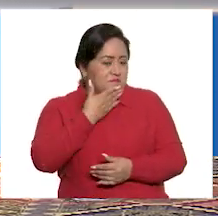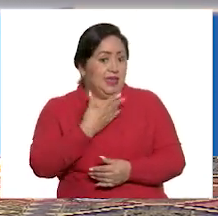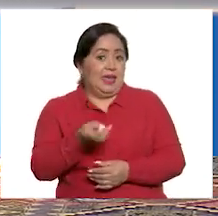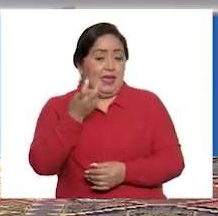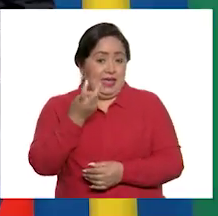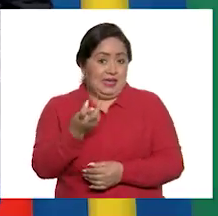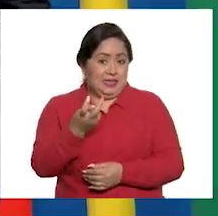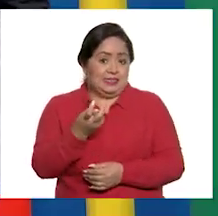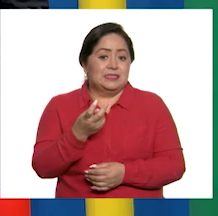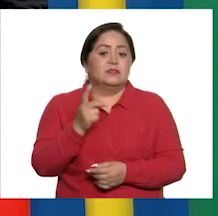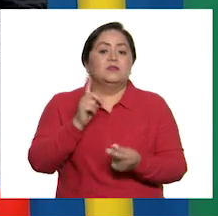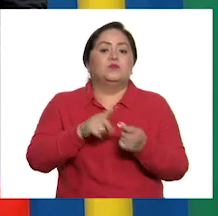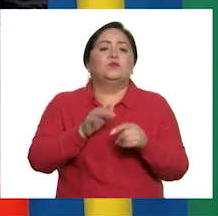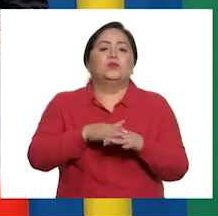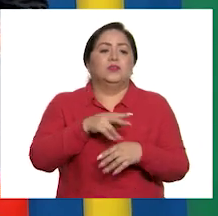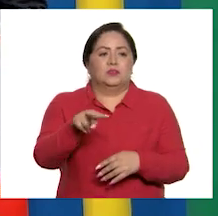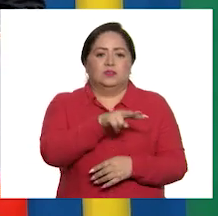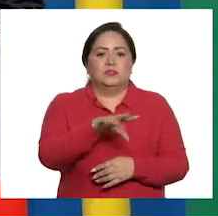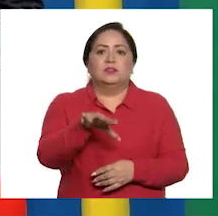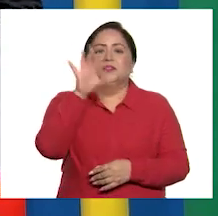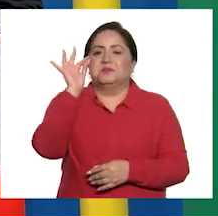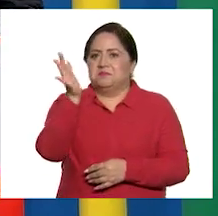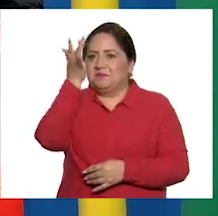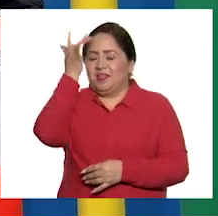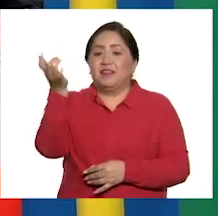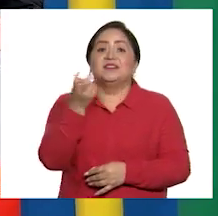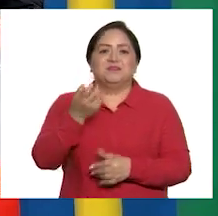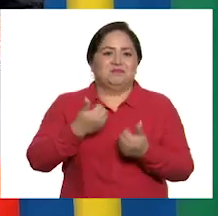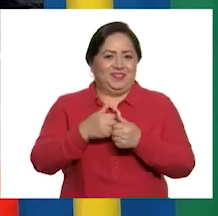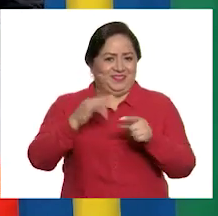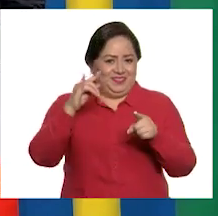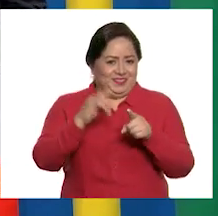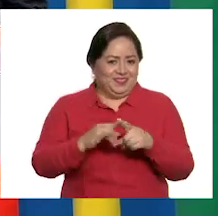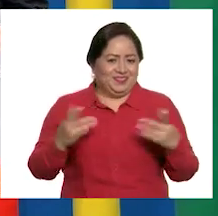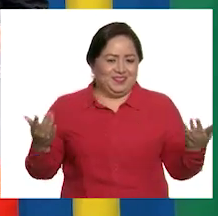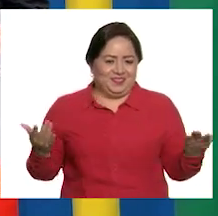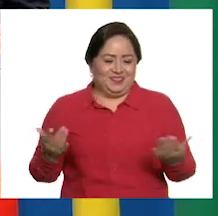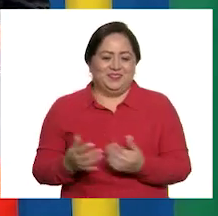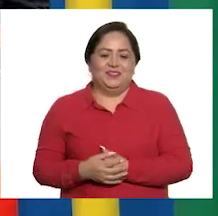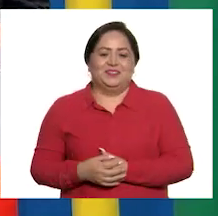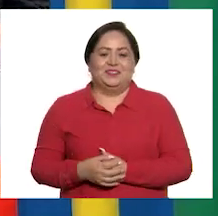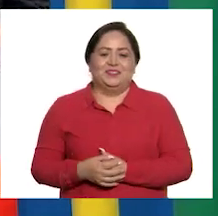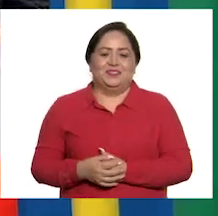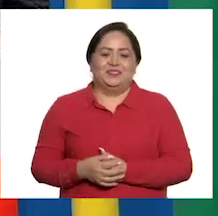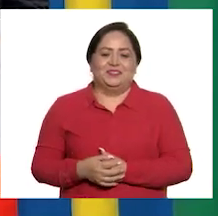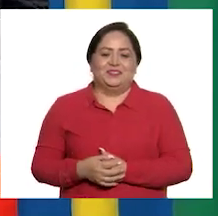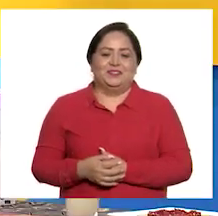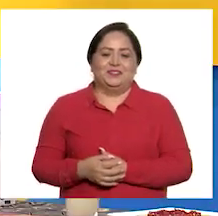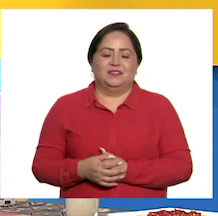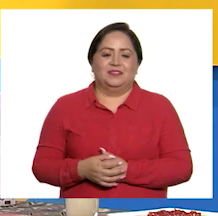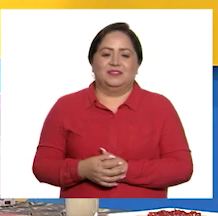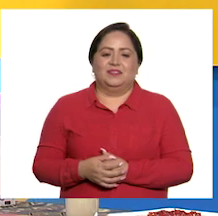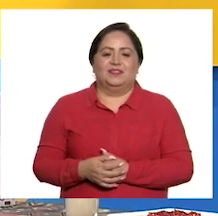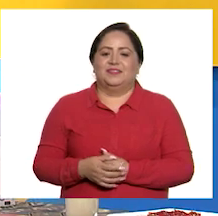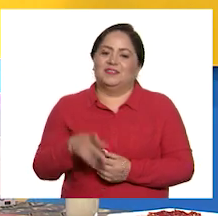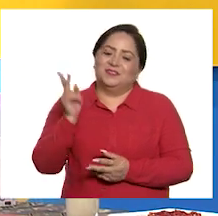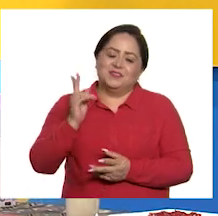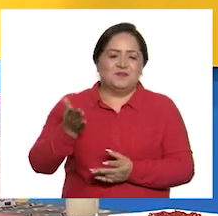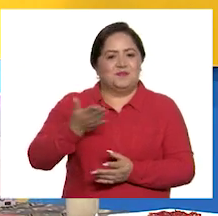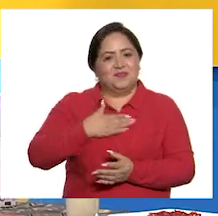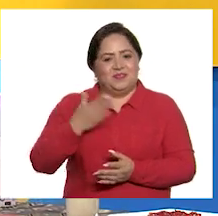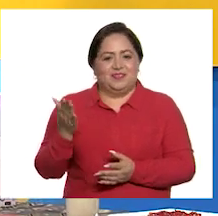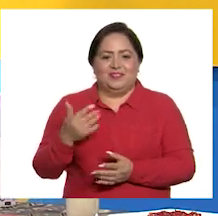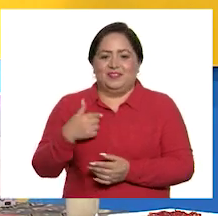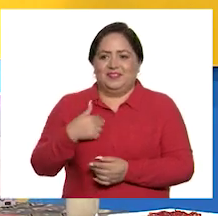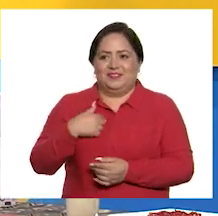Ese detallazo se lo merecen porque ustedes dijeron las palabras mágicas. ¿Sale? Ay, maestro, no. Pues bueno,